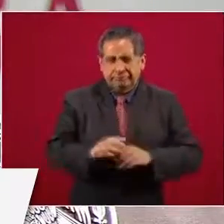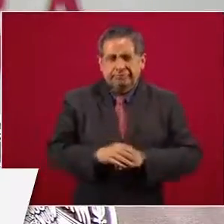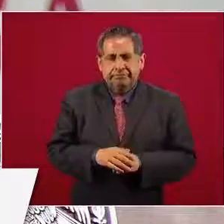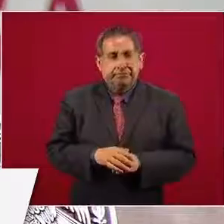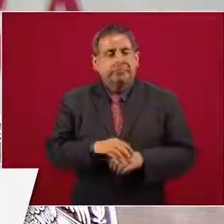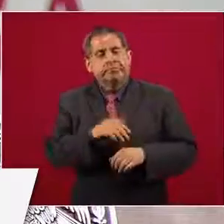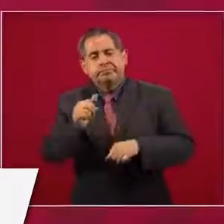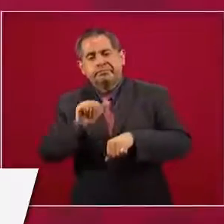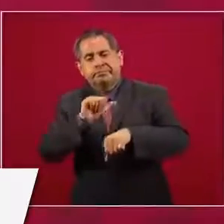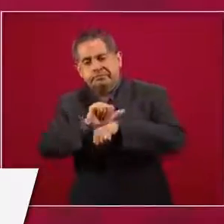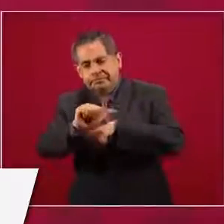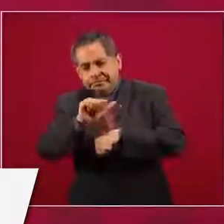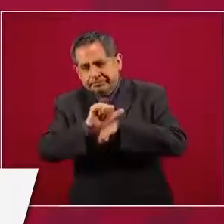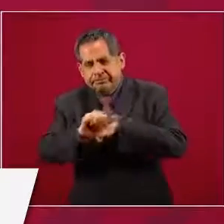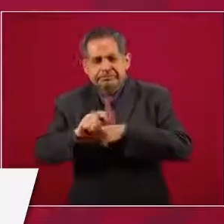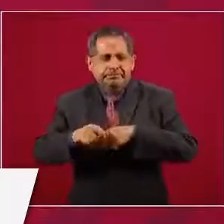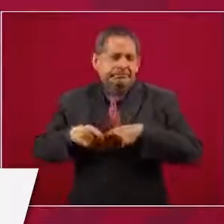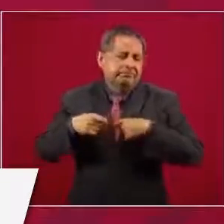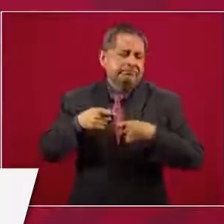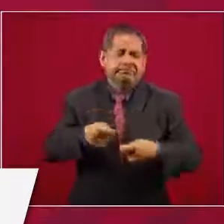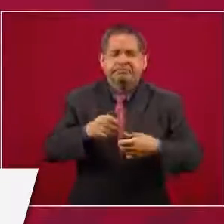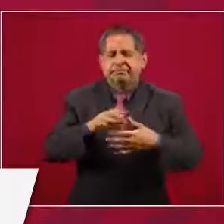En Argentina,